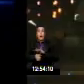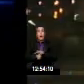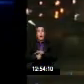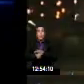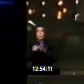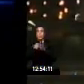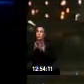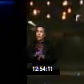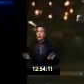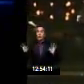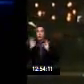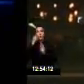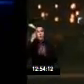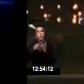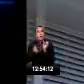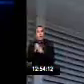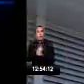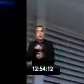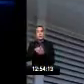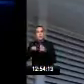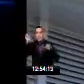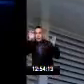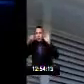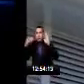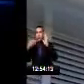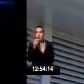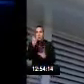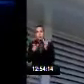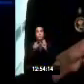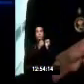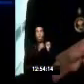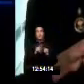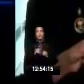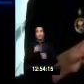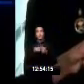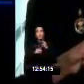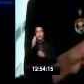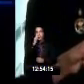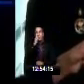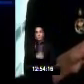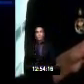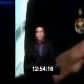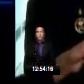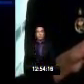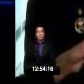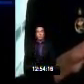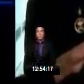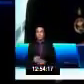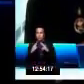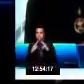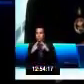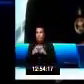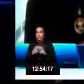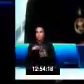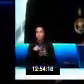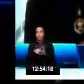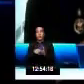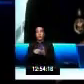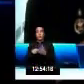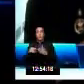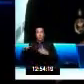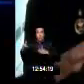sería de suma importancia para la ejecución de estrategias contra el crimen organizado. Se analizó la extensión de la